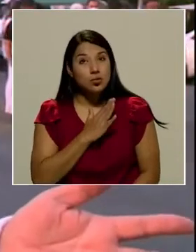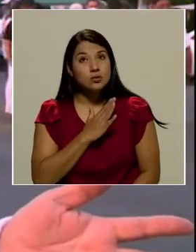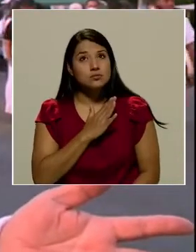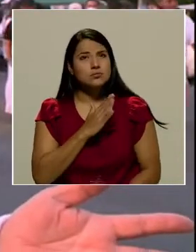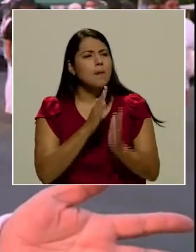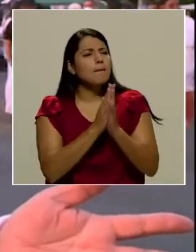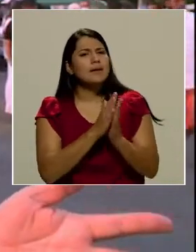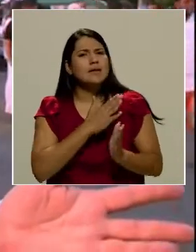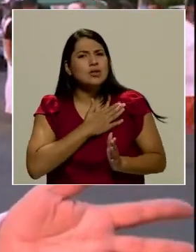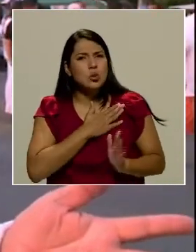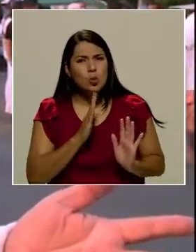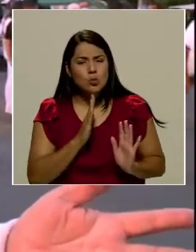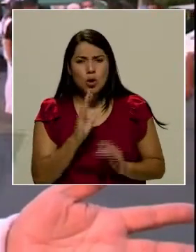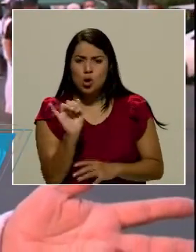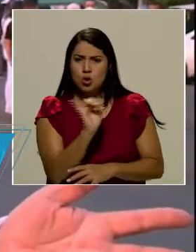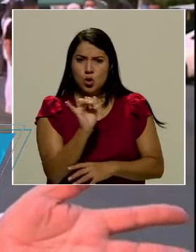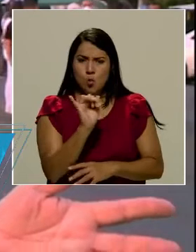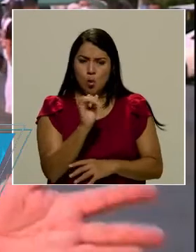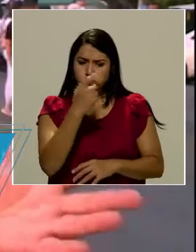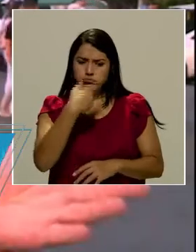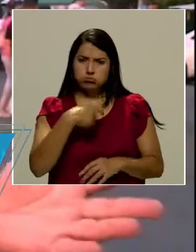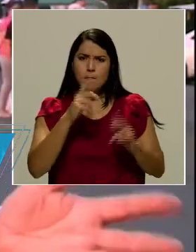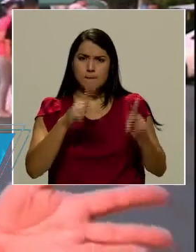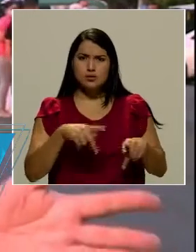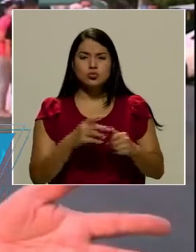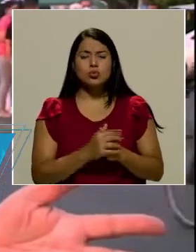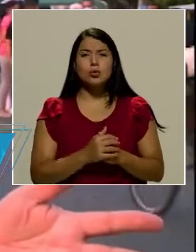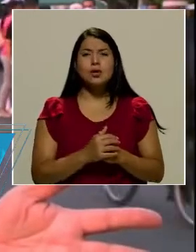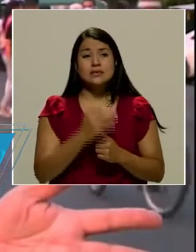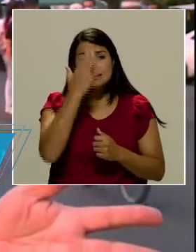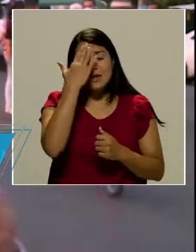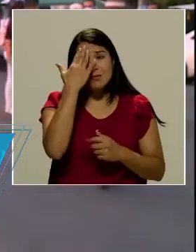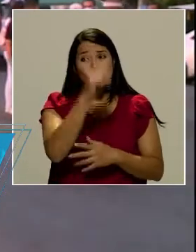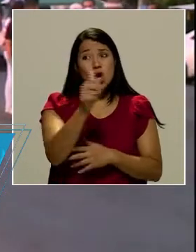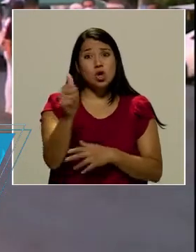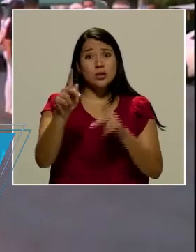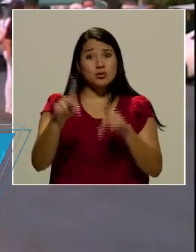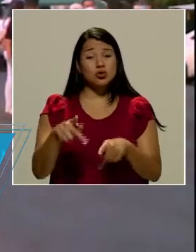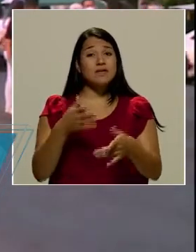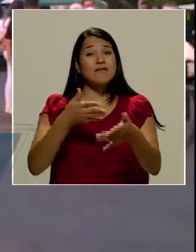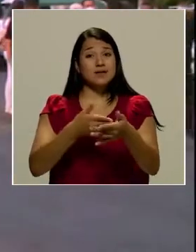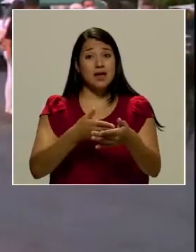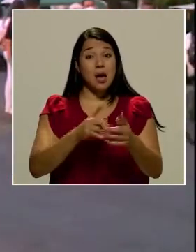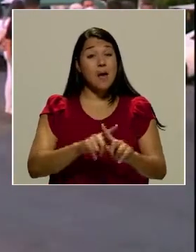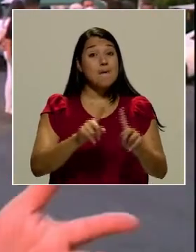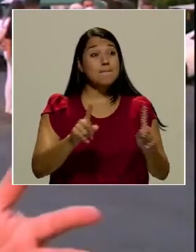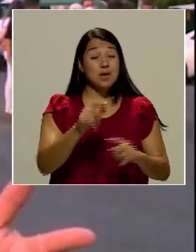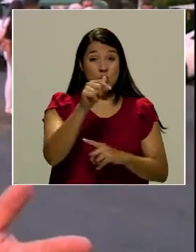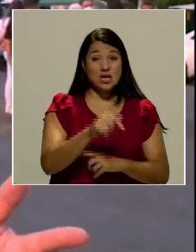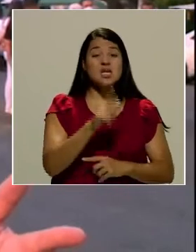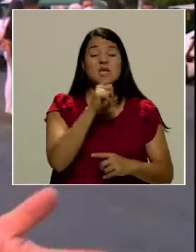disculpas como seres humanos porque sabemos que están saliendo afectados. Pero aquí el responsable de